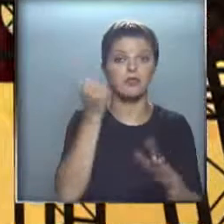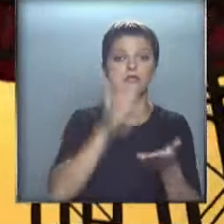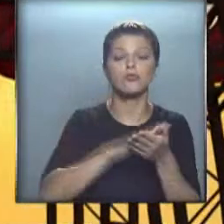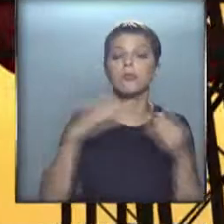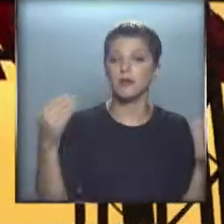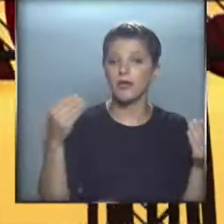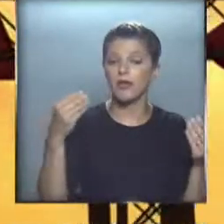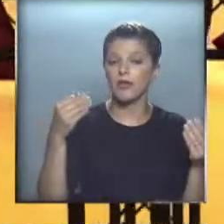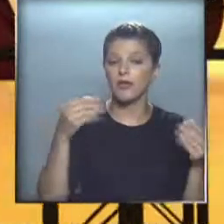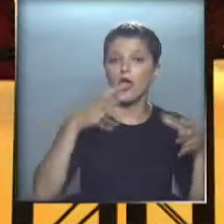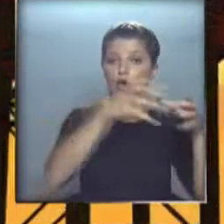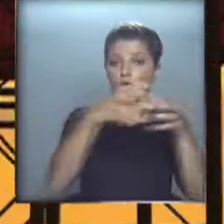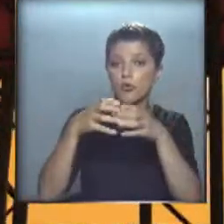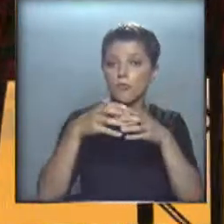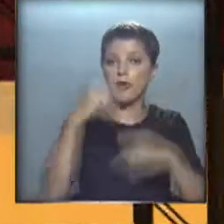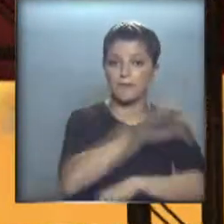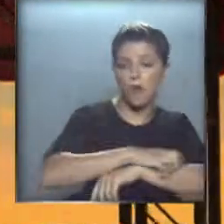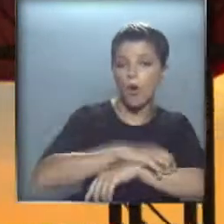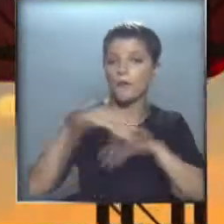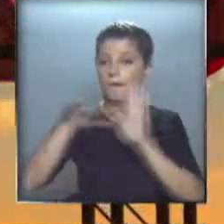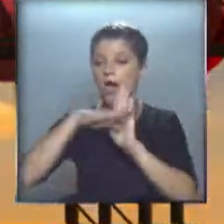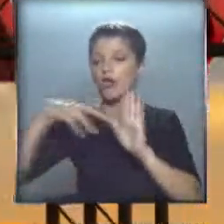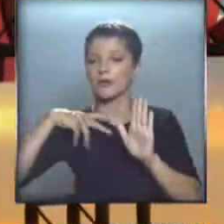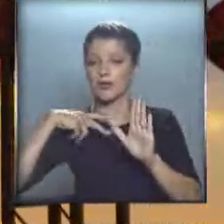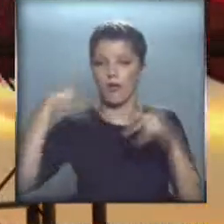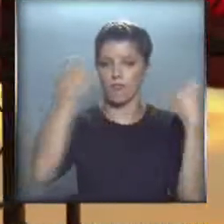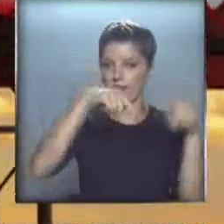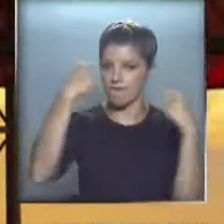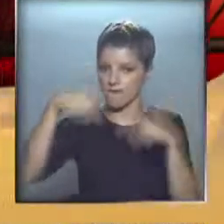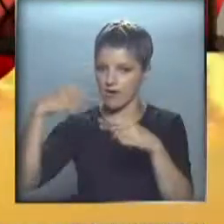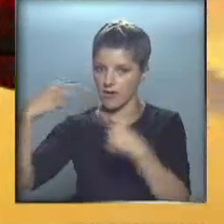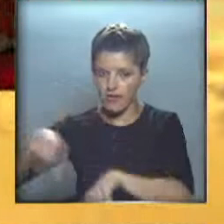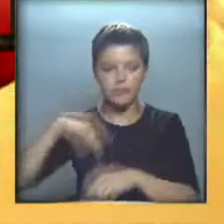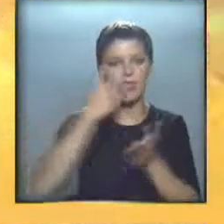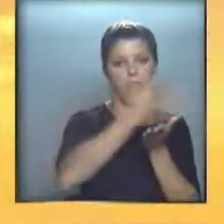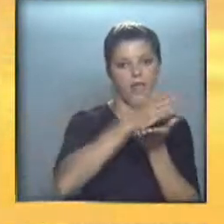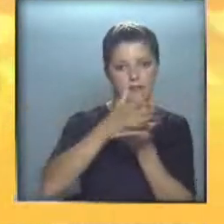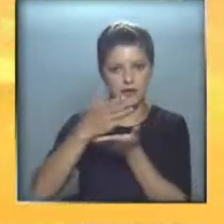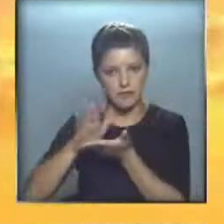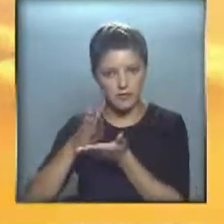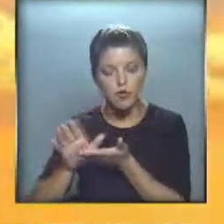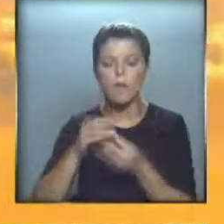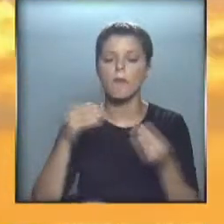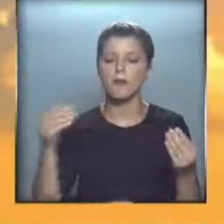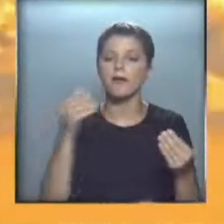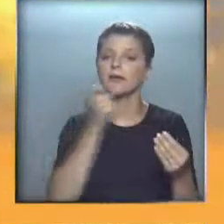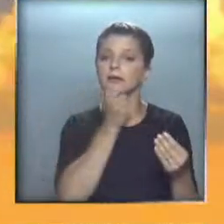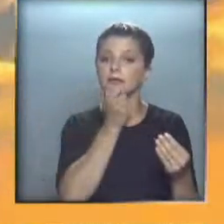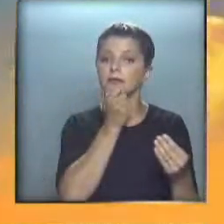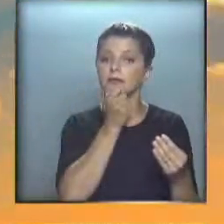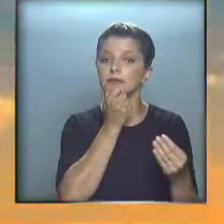las diferencias entre los grupos sociales, ¿no? Los diferentes grupos sociales que hay, las discriminaciones, porque no es lo mismo diferencia social